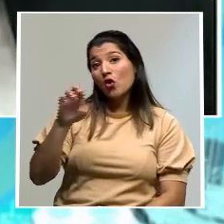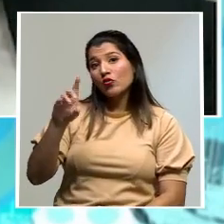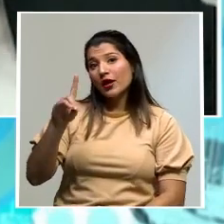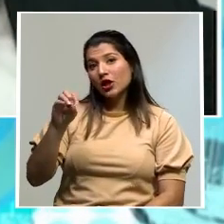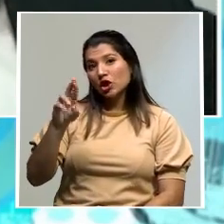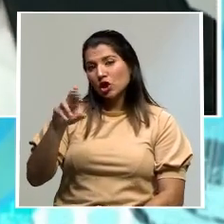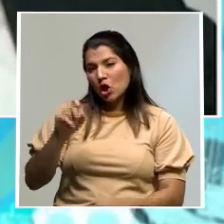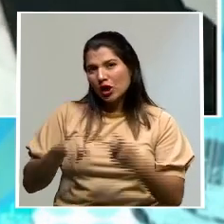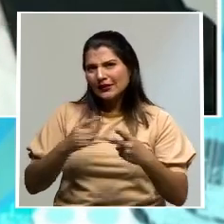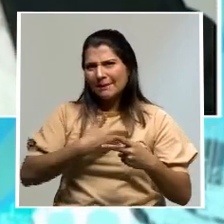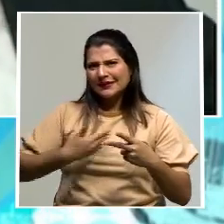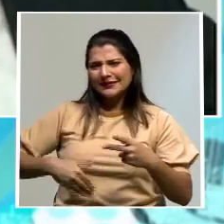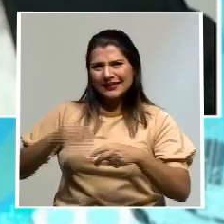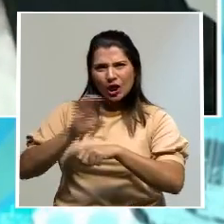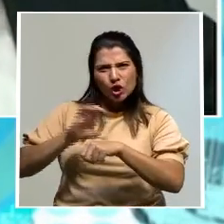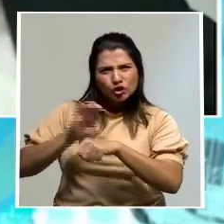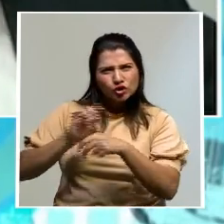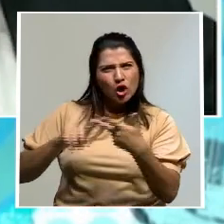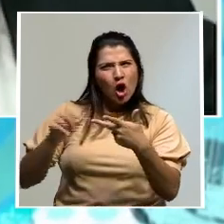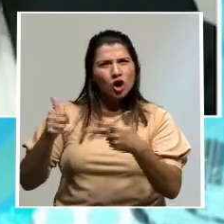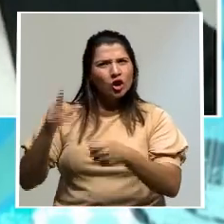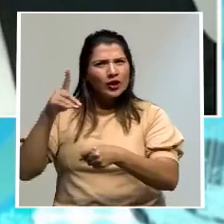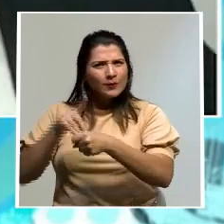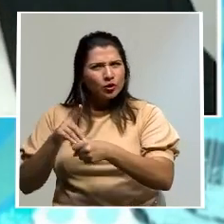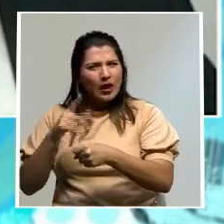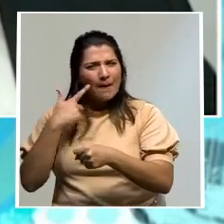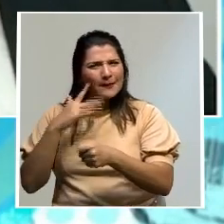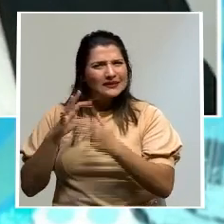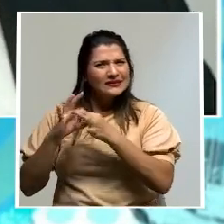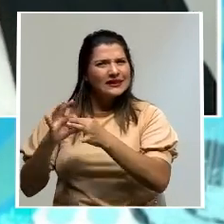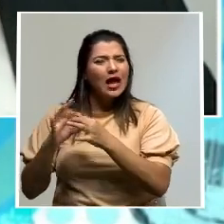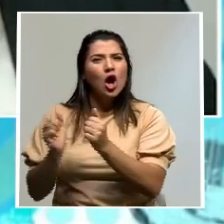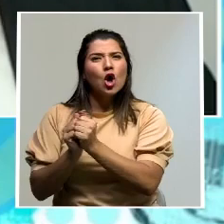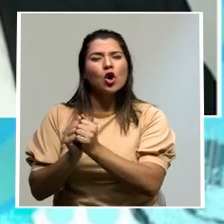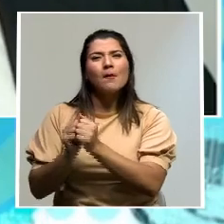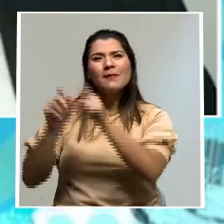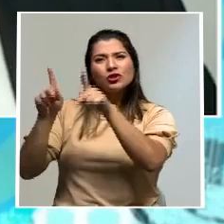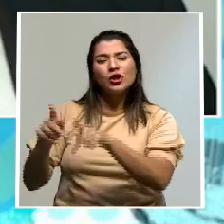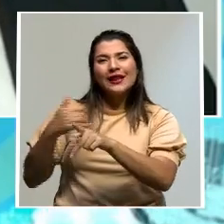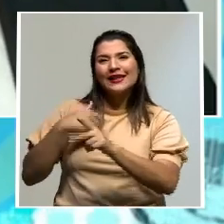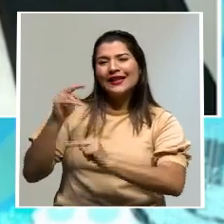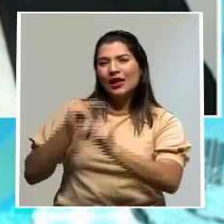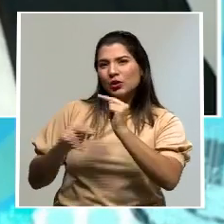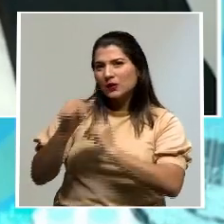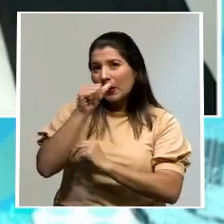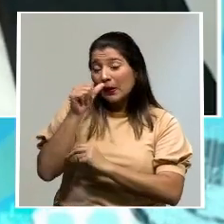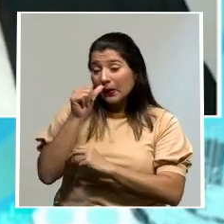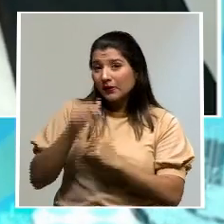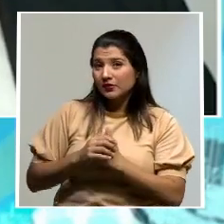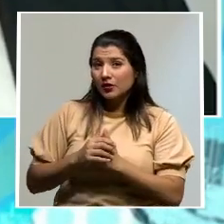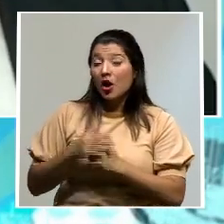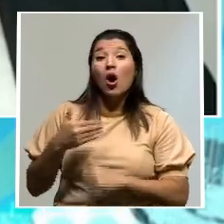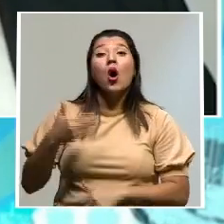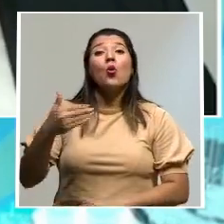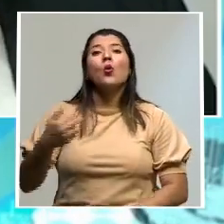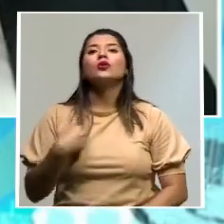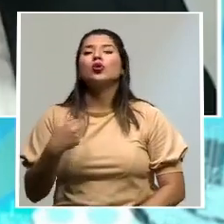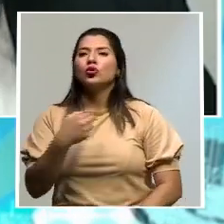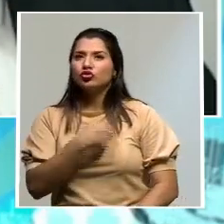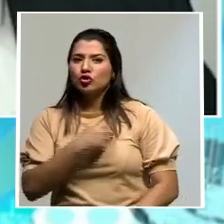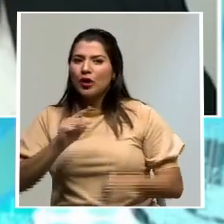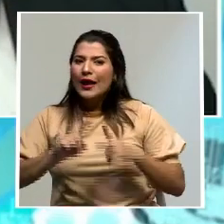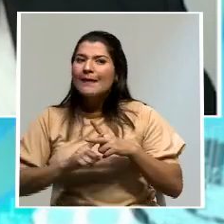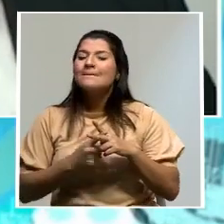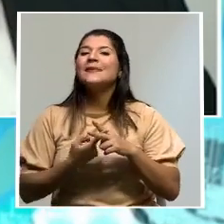un diputado también de Liberación cuestionado. Cuando nosotros empezamos a mermarle los recursos a las campañas electorales, que